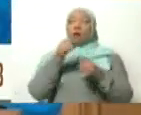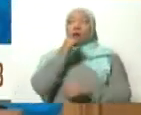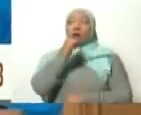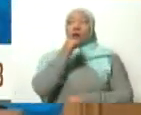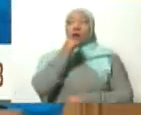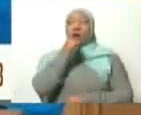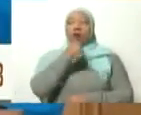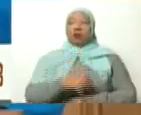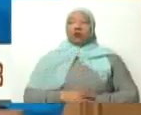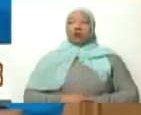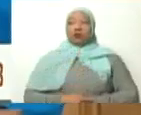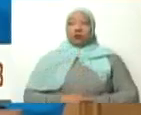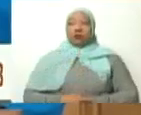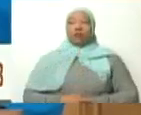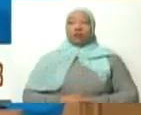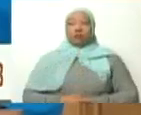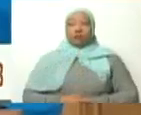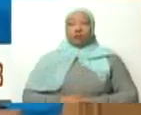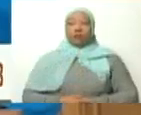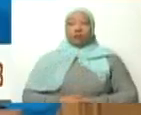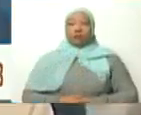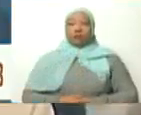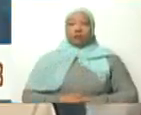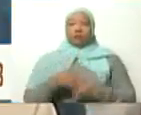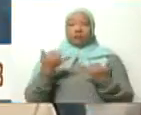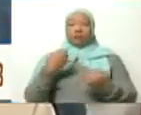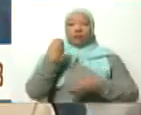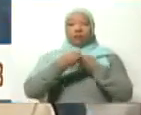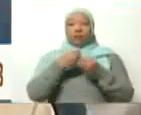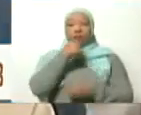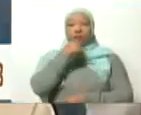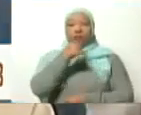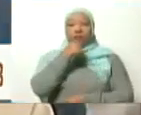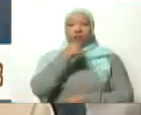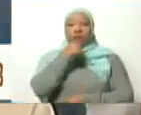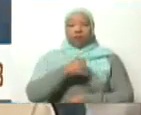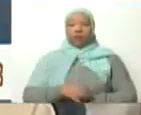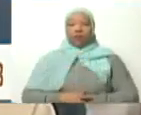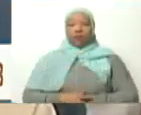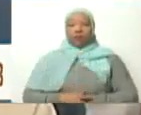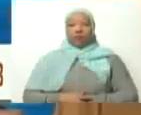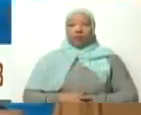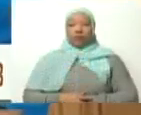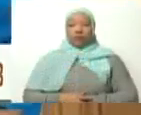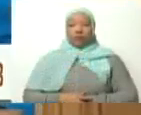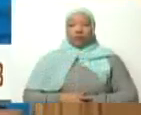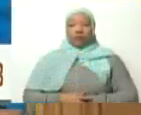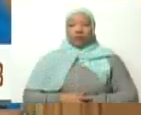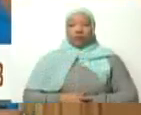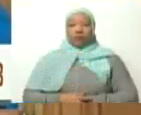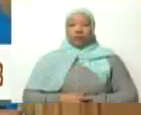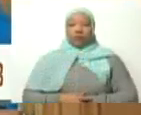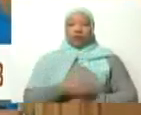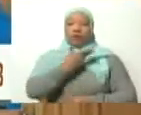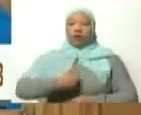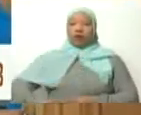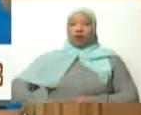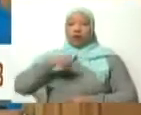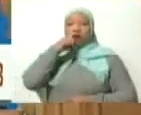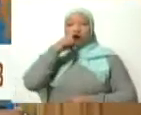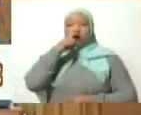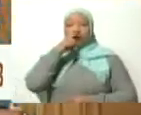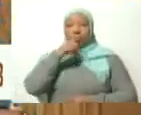México, donde se ha firmado tanto el gobierno de Venezuela, del presidente Nicolás Maduro, como